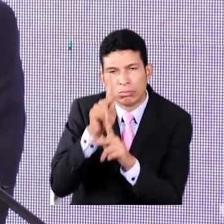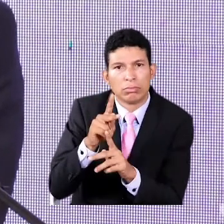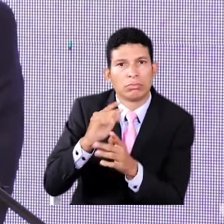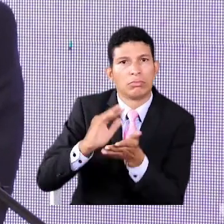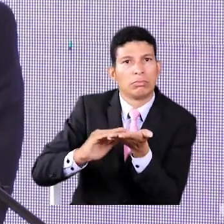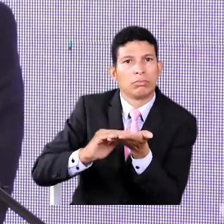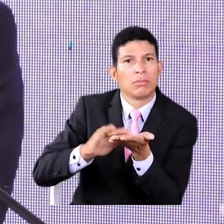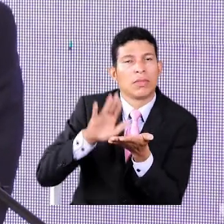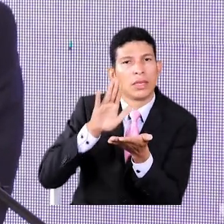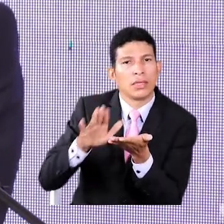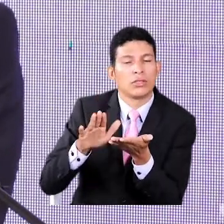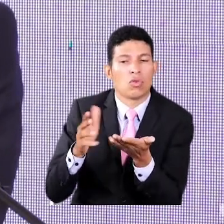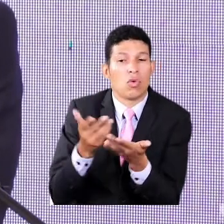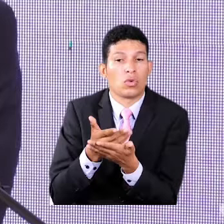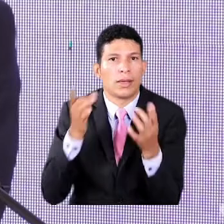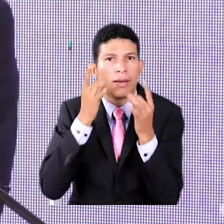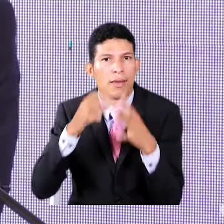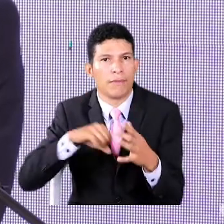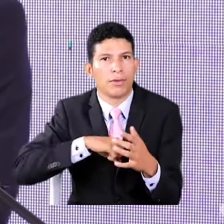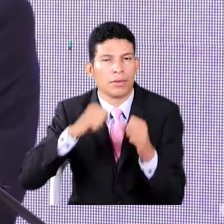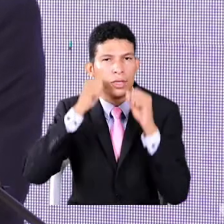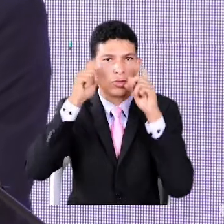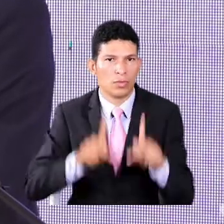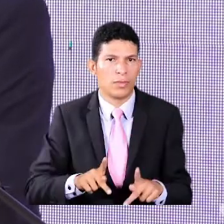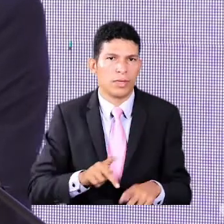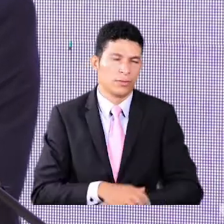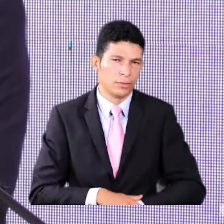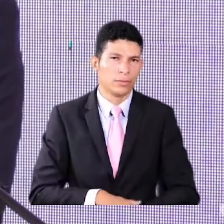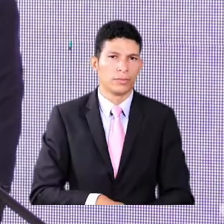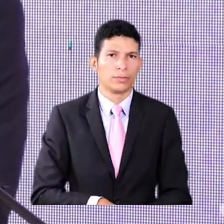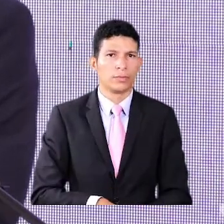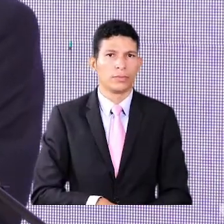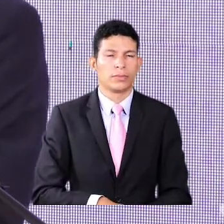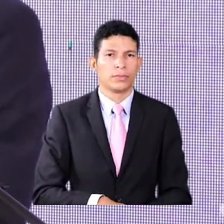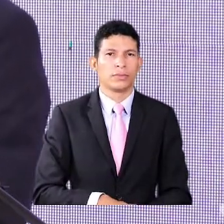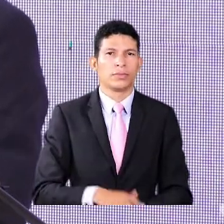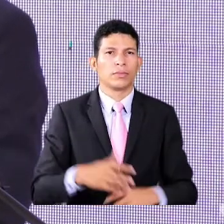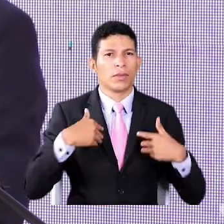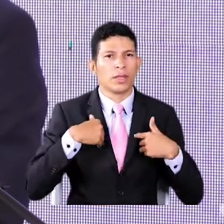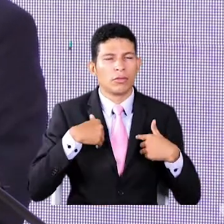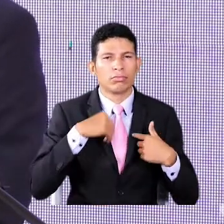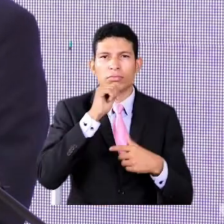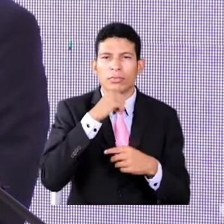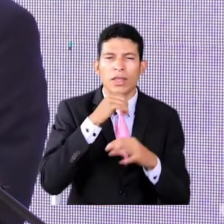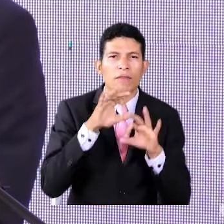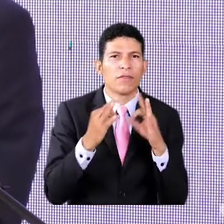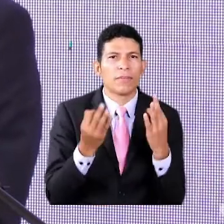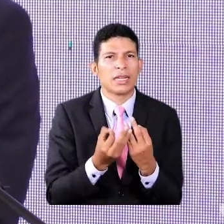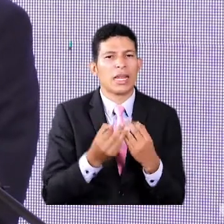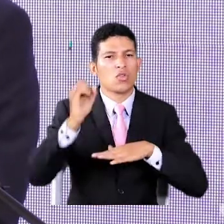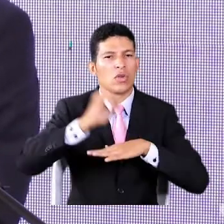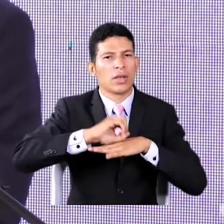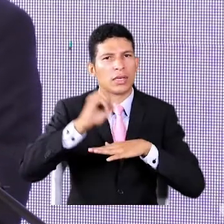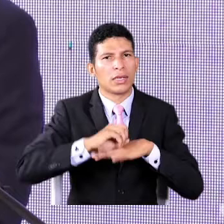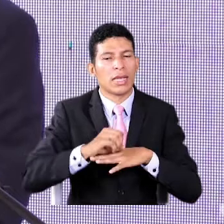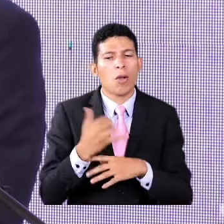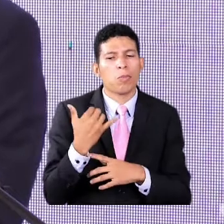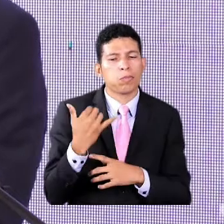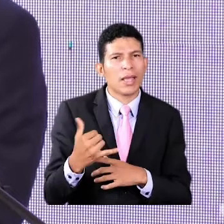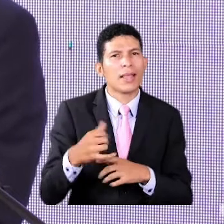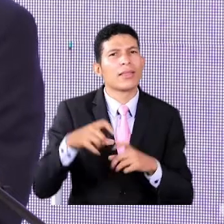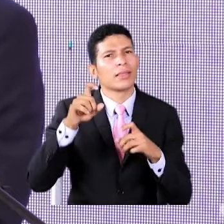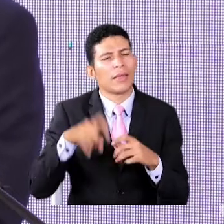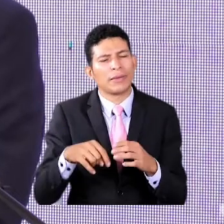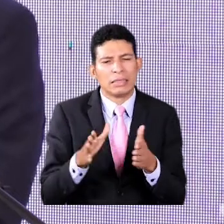estas violaciones graves de los derechos humanos víctimas familiares y organizaciones han tenido que transitar